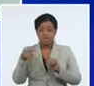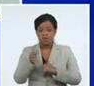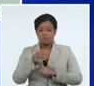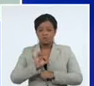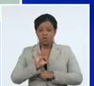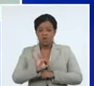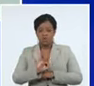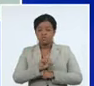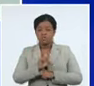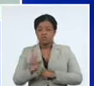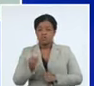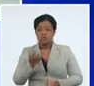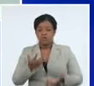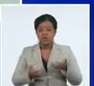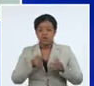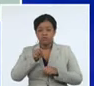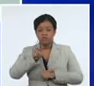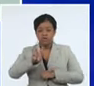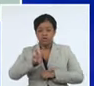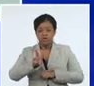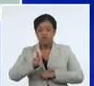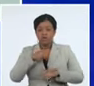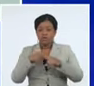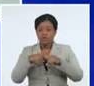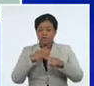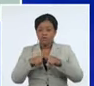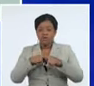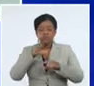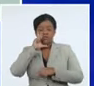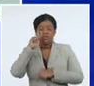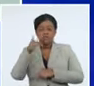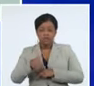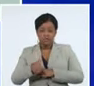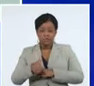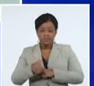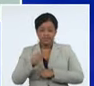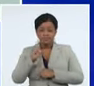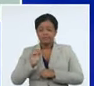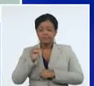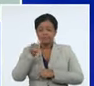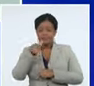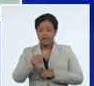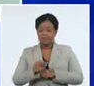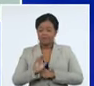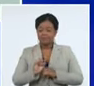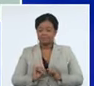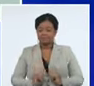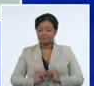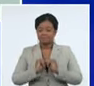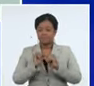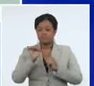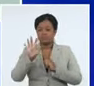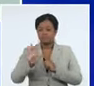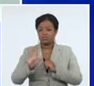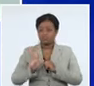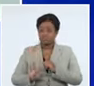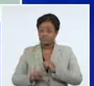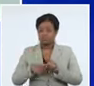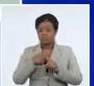Cienfuegos reporta 13, Cruces, Lajas, Cumanayagua están reportando 5 casos positivos